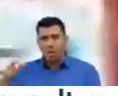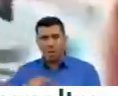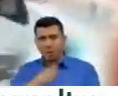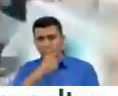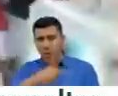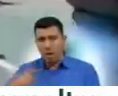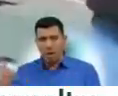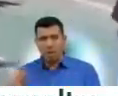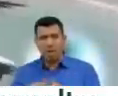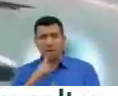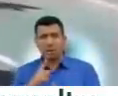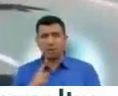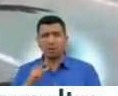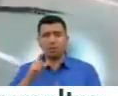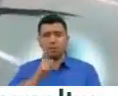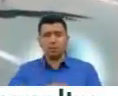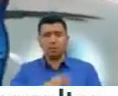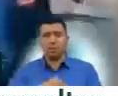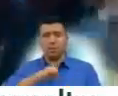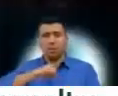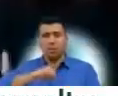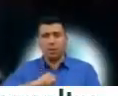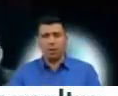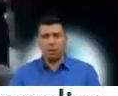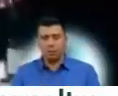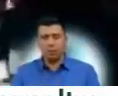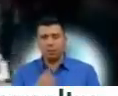de nuestros derechos, los de todos.